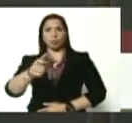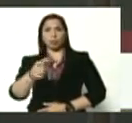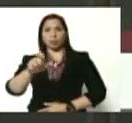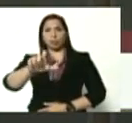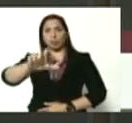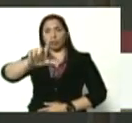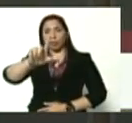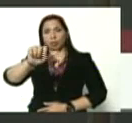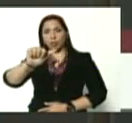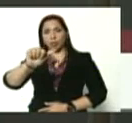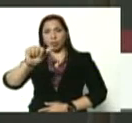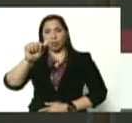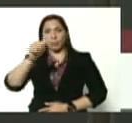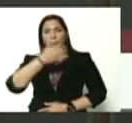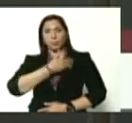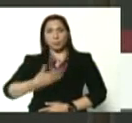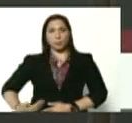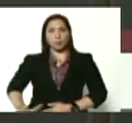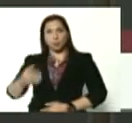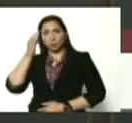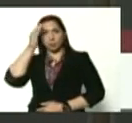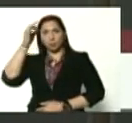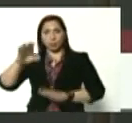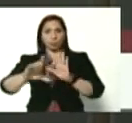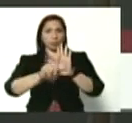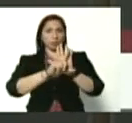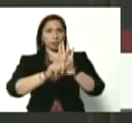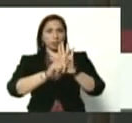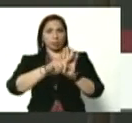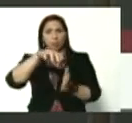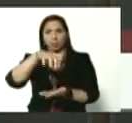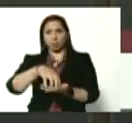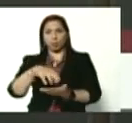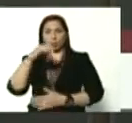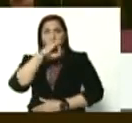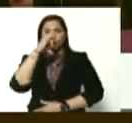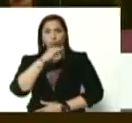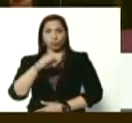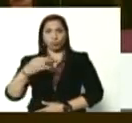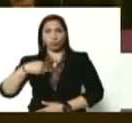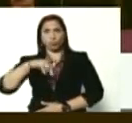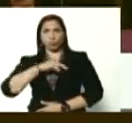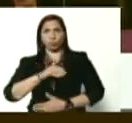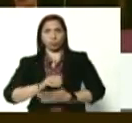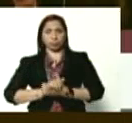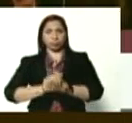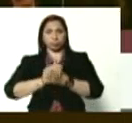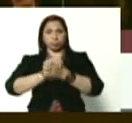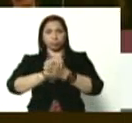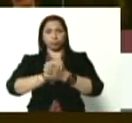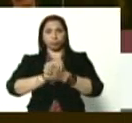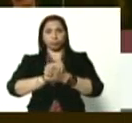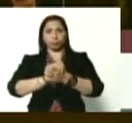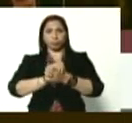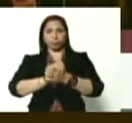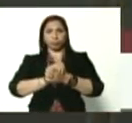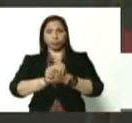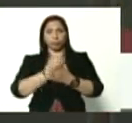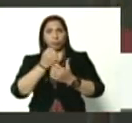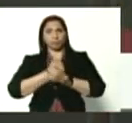presidenta del consejo legislativo del estado zulia esta querida amiga queridos compañeros